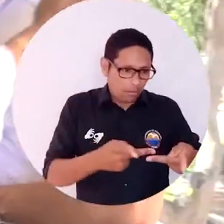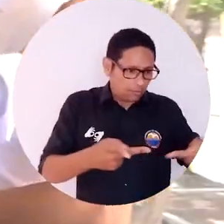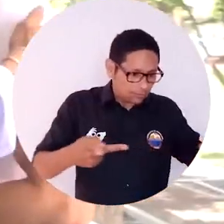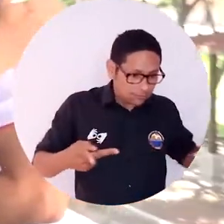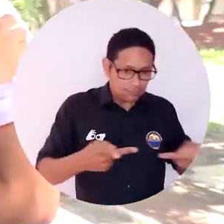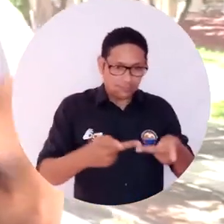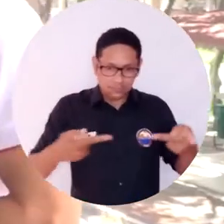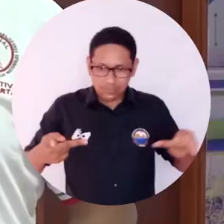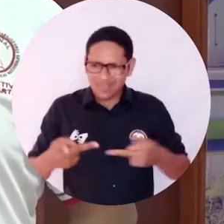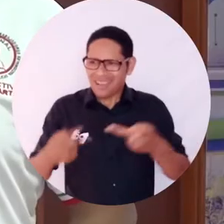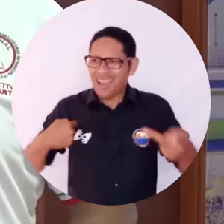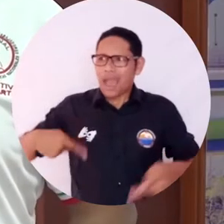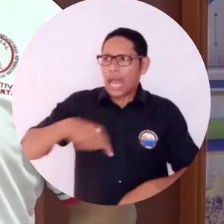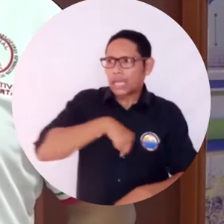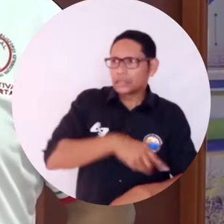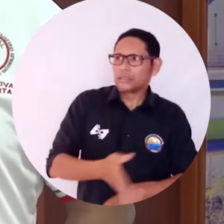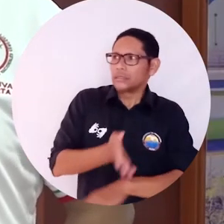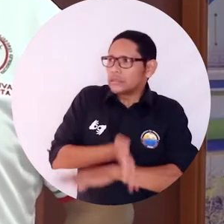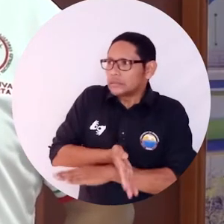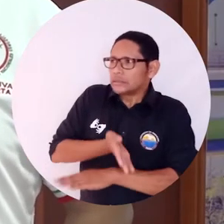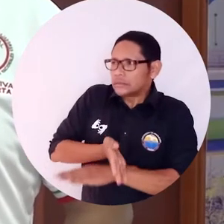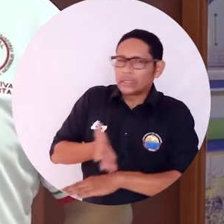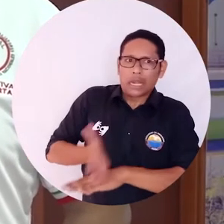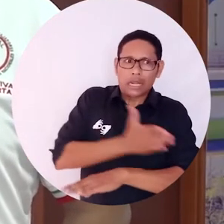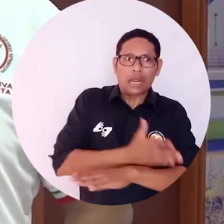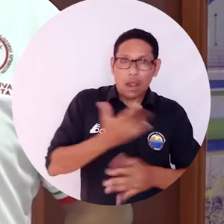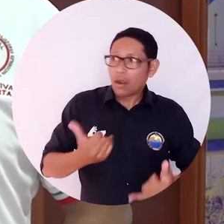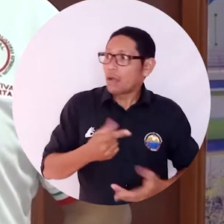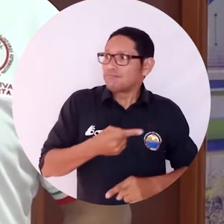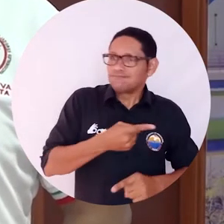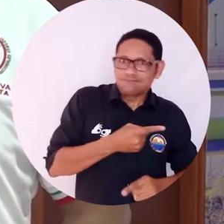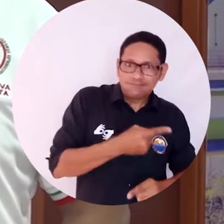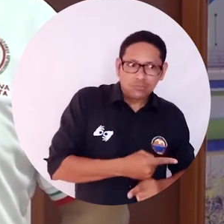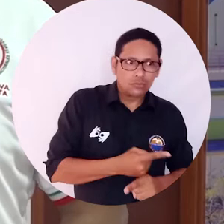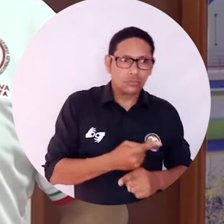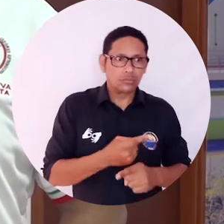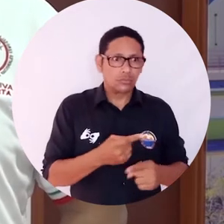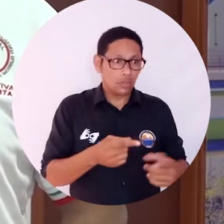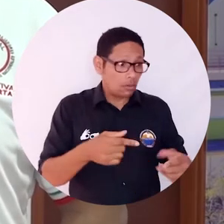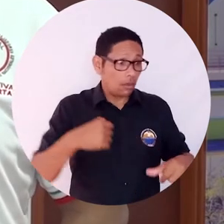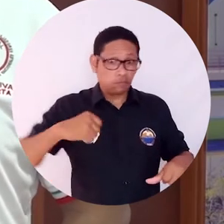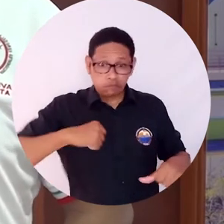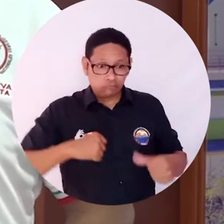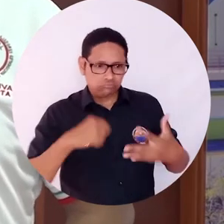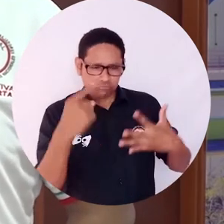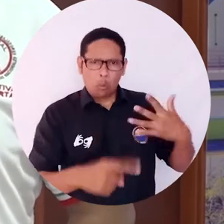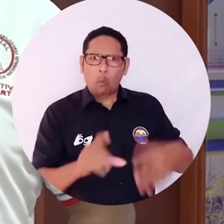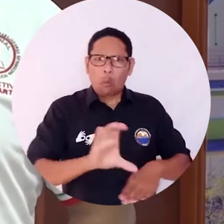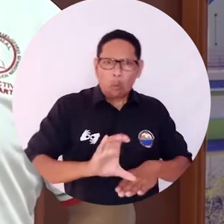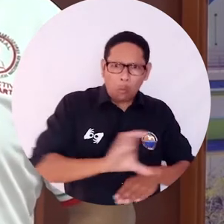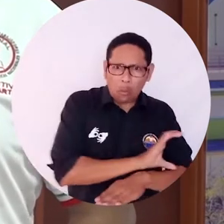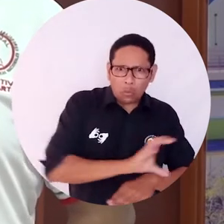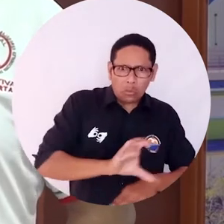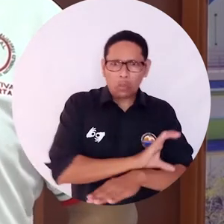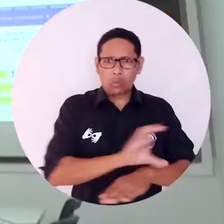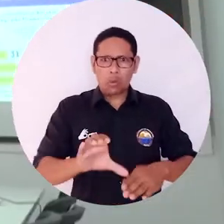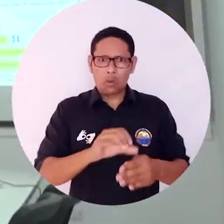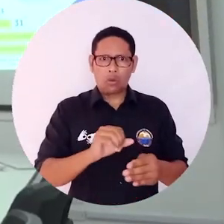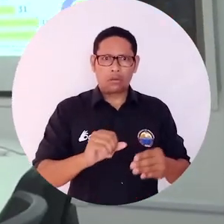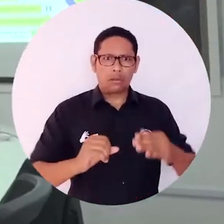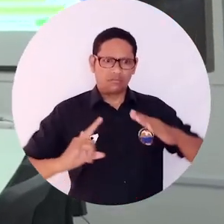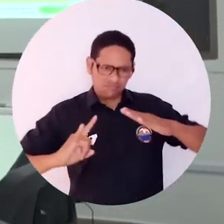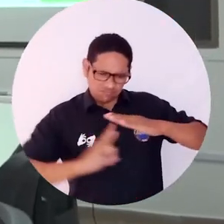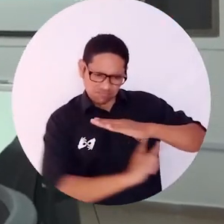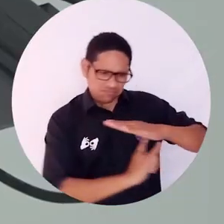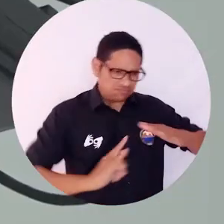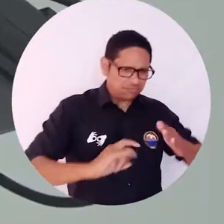solicitado por acuerdos. Hoy nos damos cuenta que la sede cuenta con computador, con impresora, hay cuatro puestos